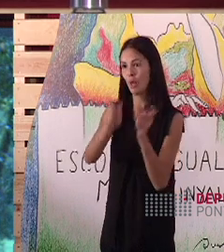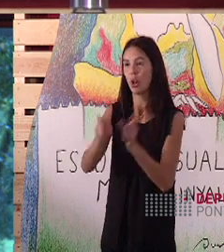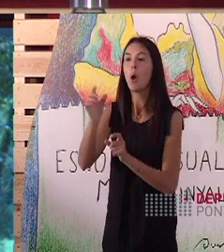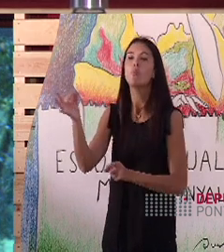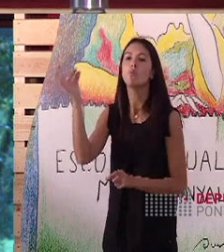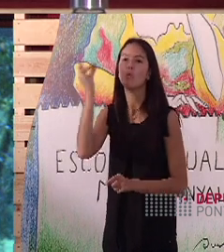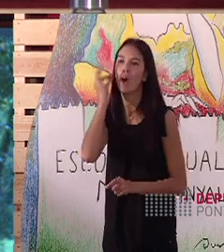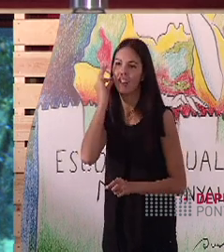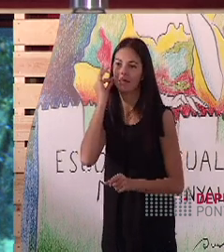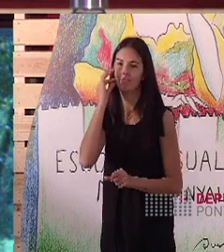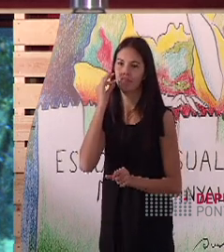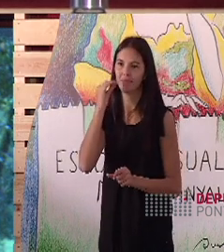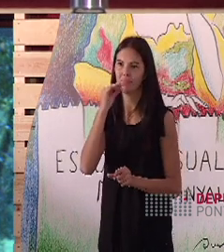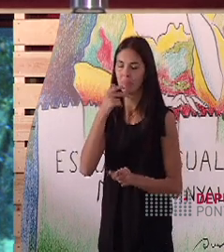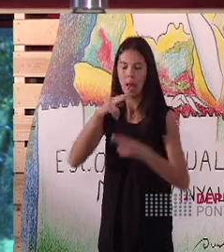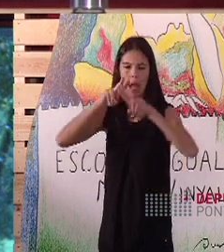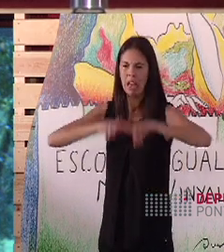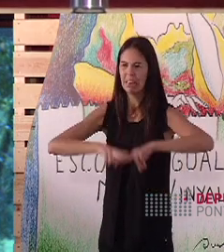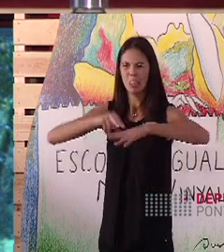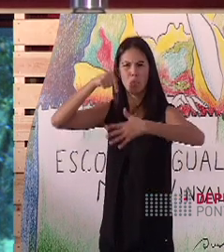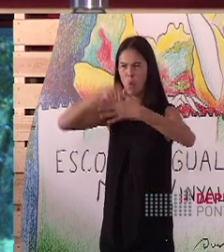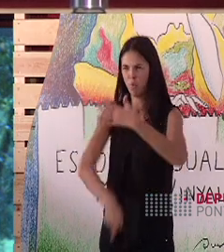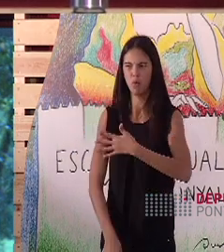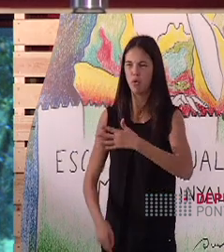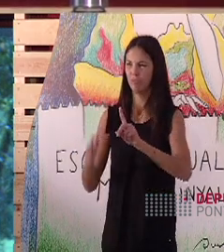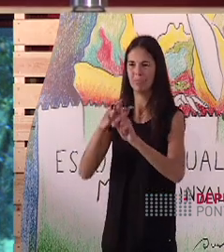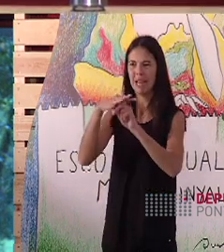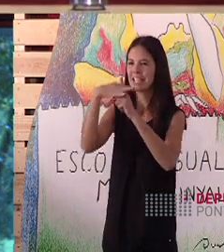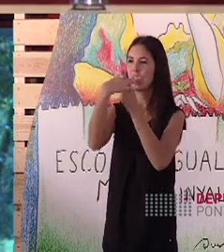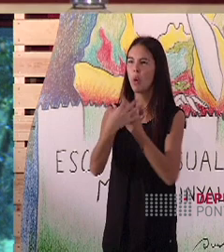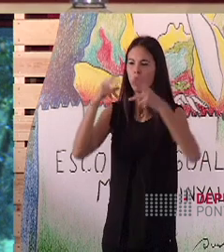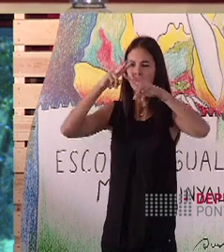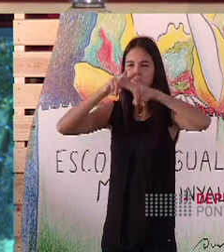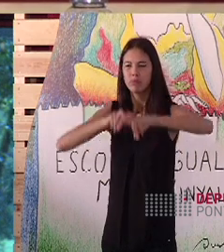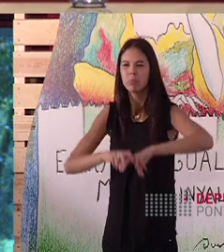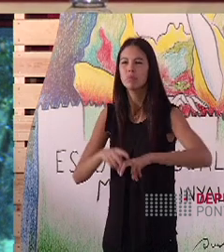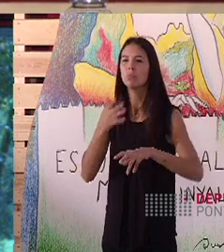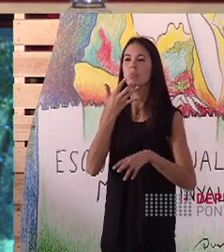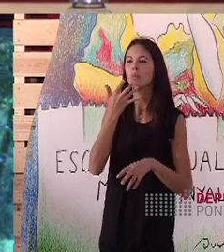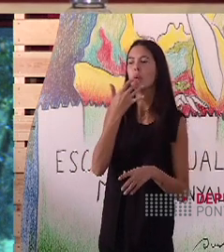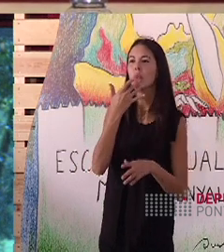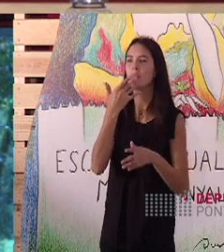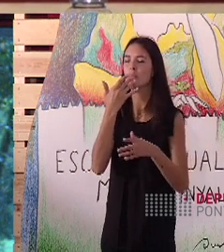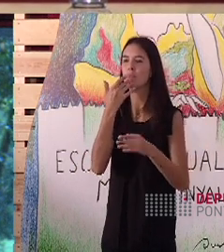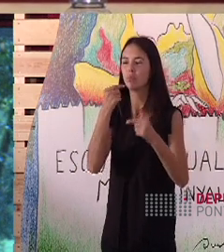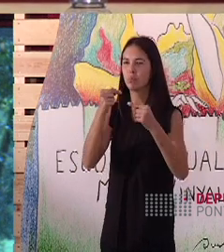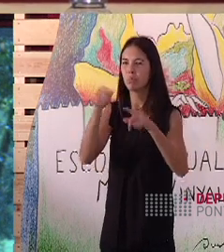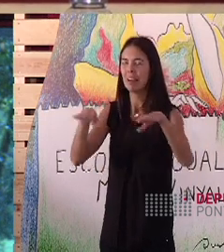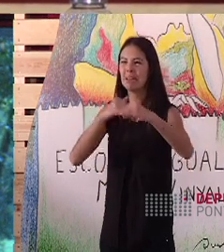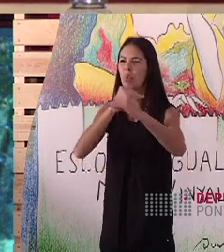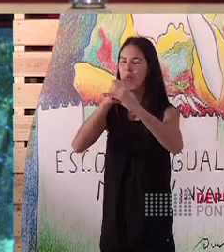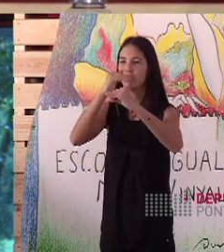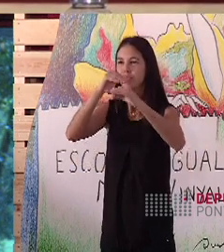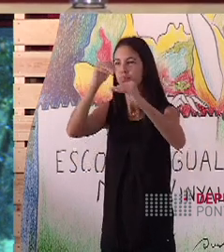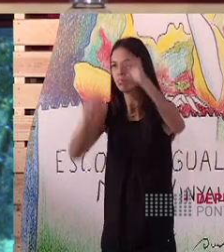teñen feito un análise moi profundo de onde parte esta desigualdade, de onde